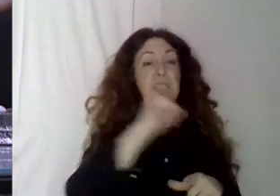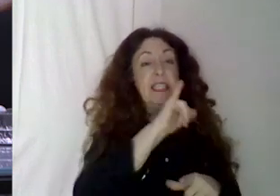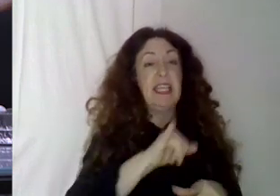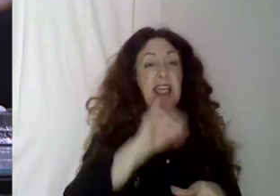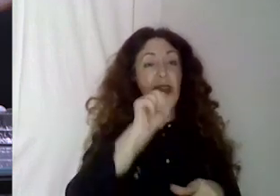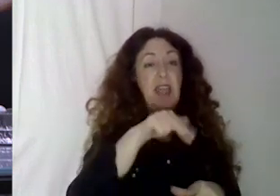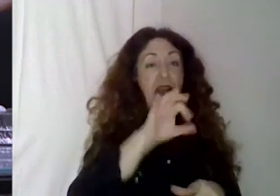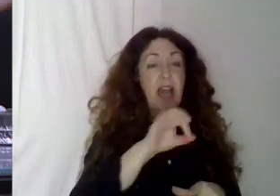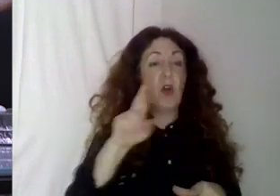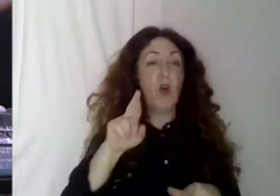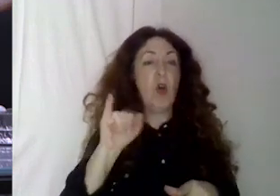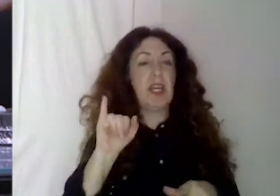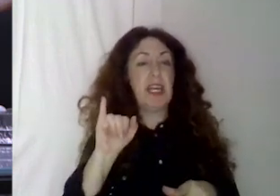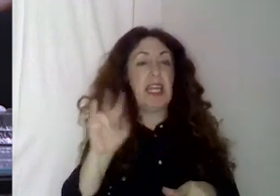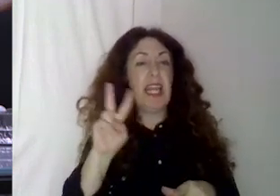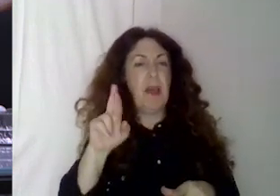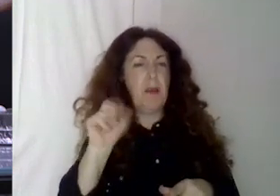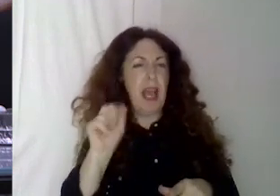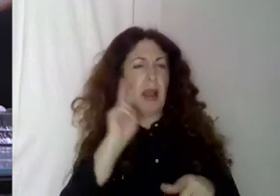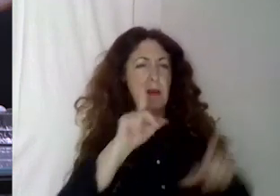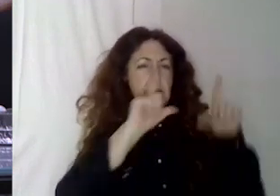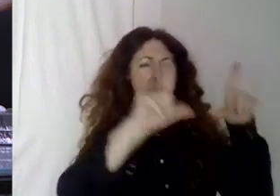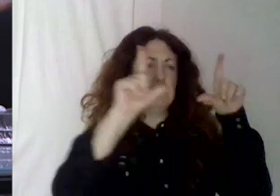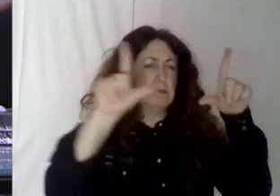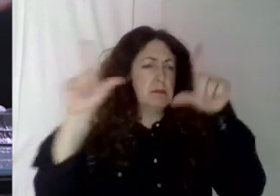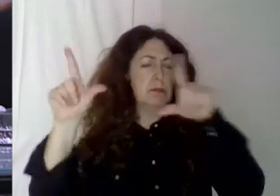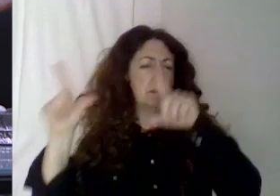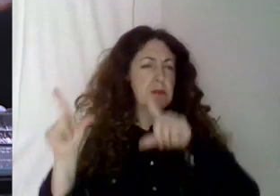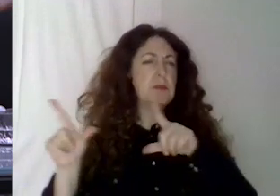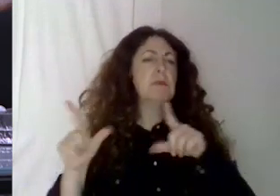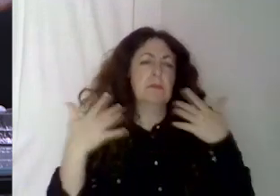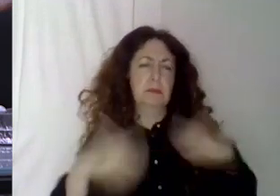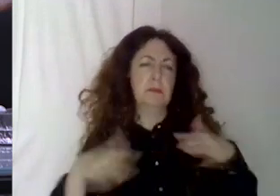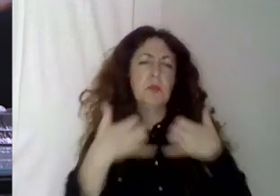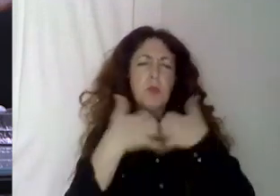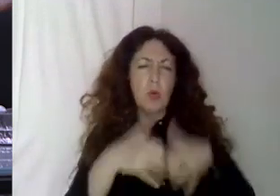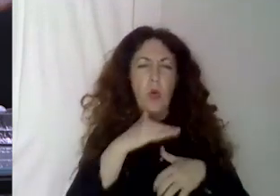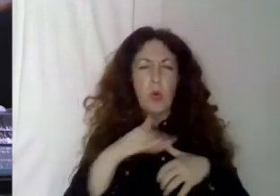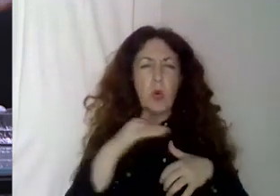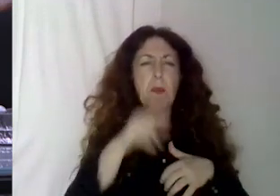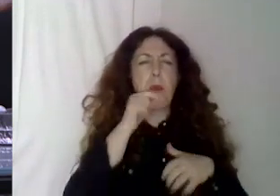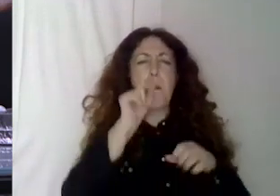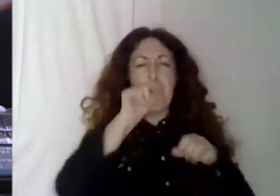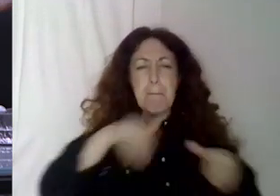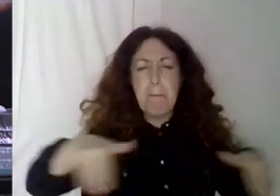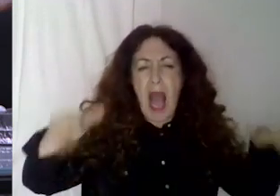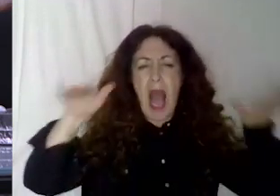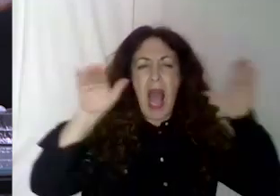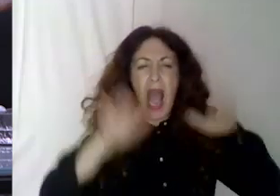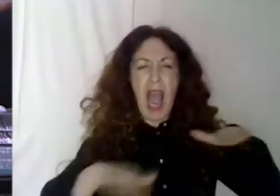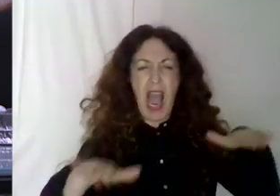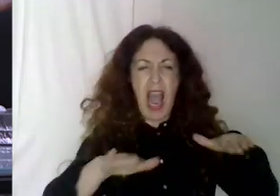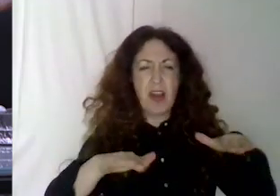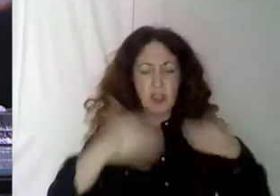una parte los vulnerabiliza y es lo que queremos, excepción y vulnerabilidad. O sea, si usted pinta también, tiene que estar, o usted